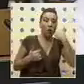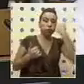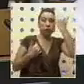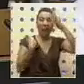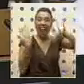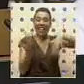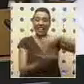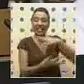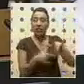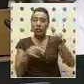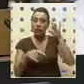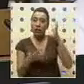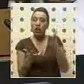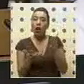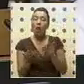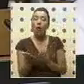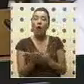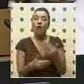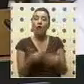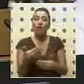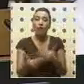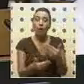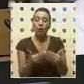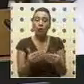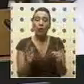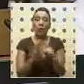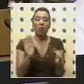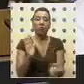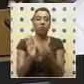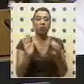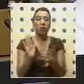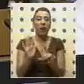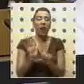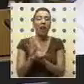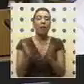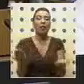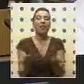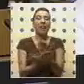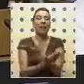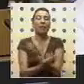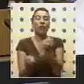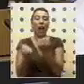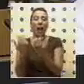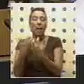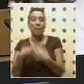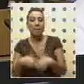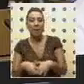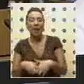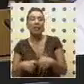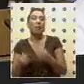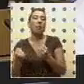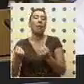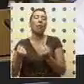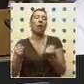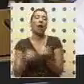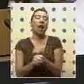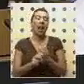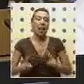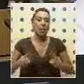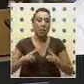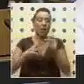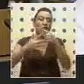escándalo. Ya sabemos cómo opera esta vulnerabilidad al espíritu de la ley, a través de traspasos a empresas relacionadas, tanto inmobiliarias como de otros